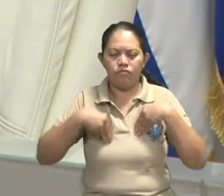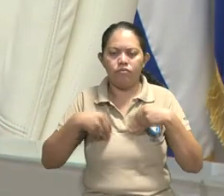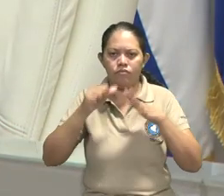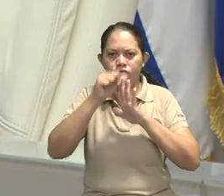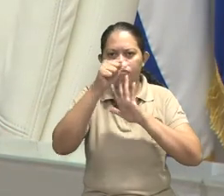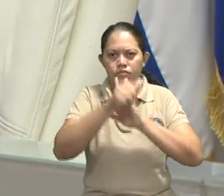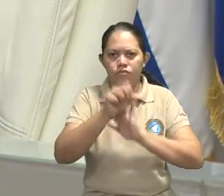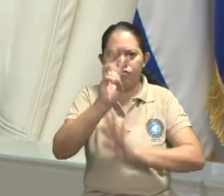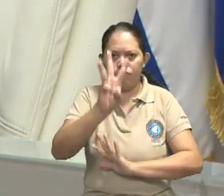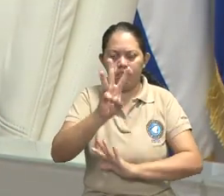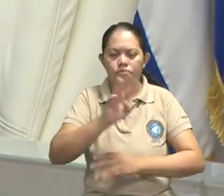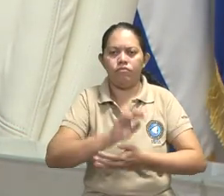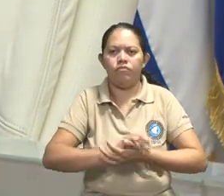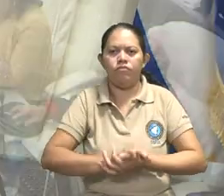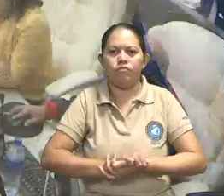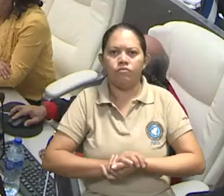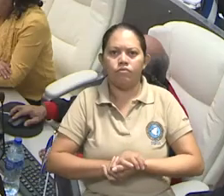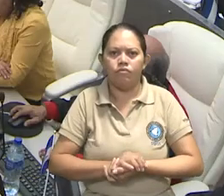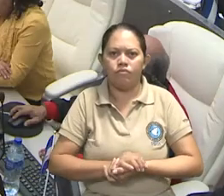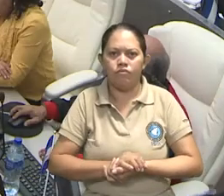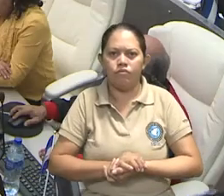3.